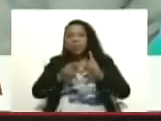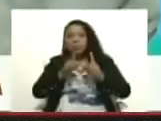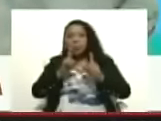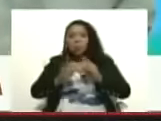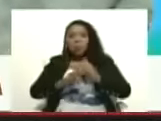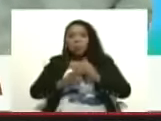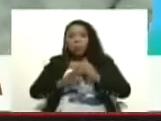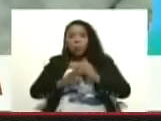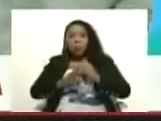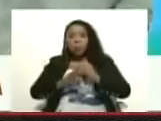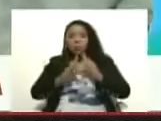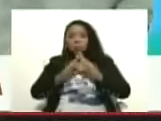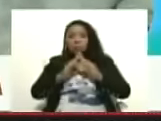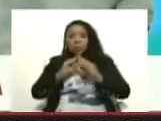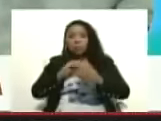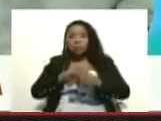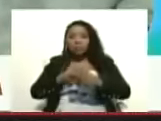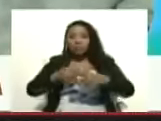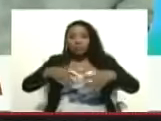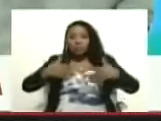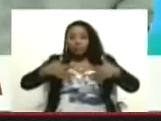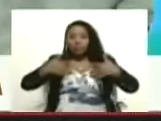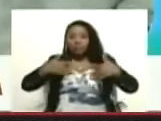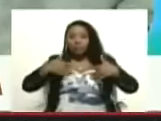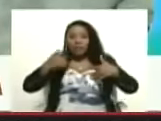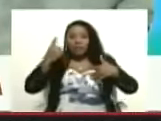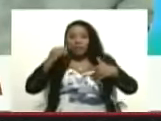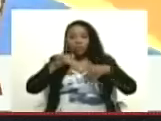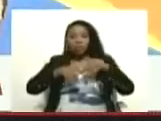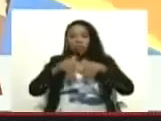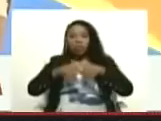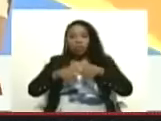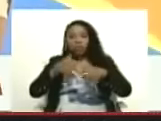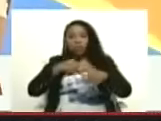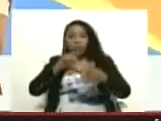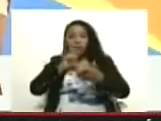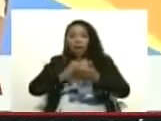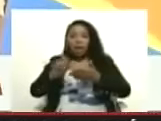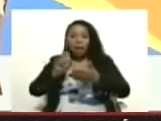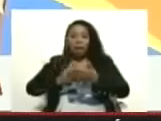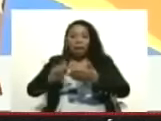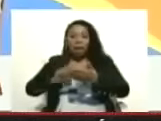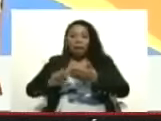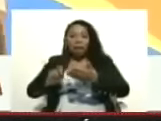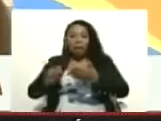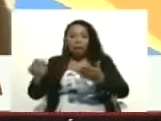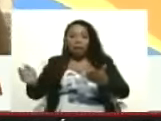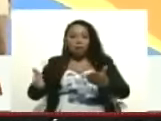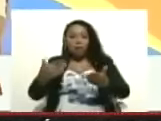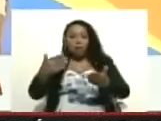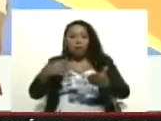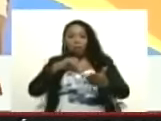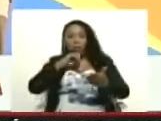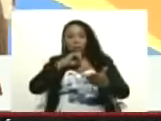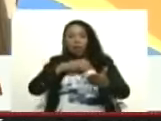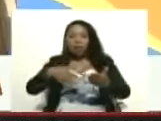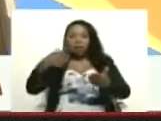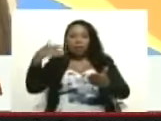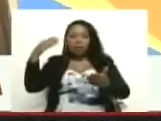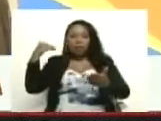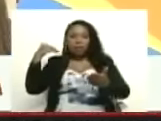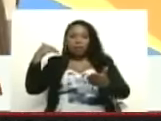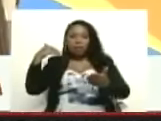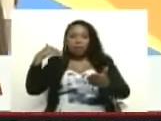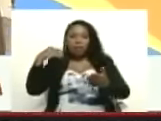casa están emocionados por haber votado el día de ayer nosotros escribimos una página en la historia como nunca antes nunca